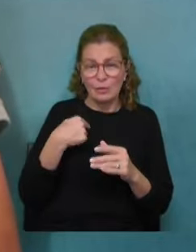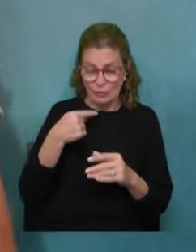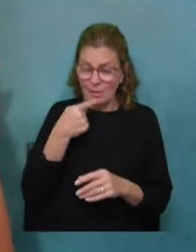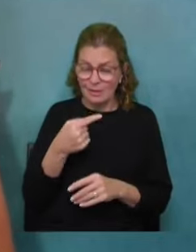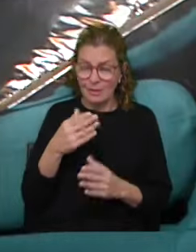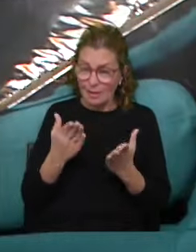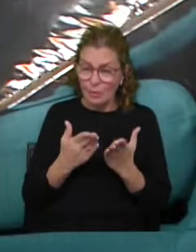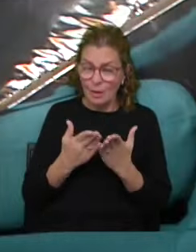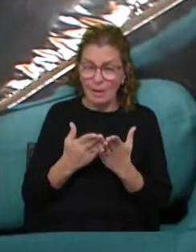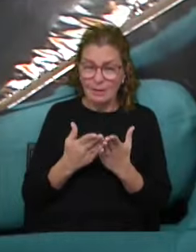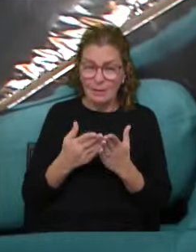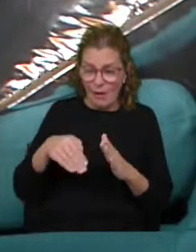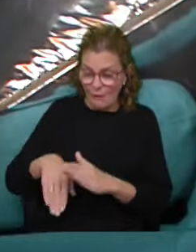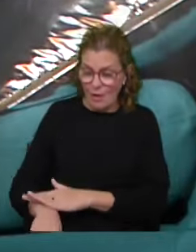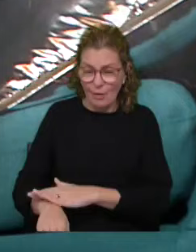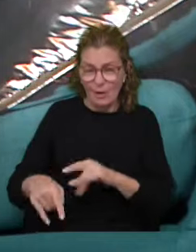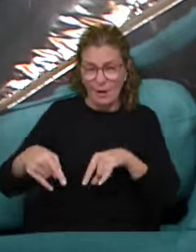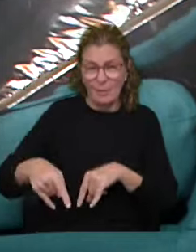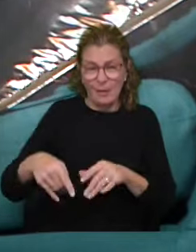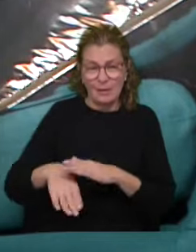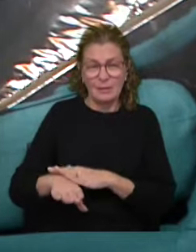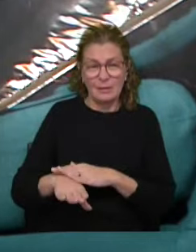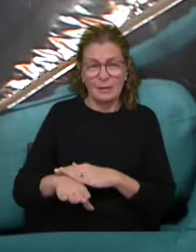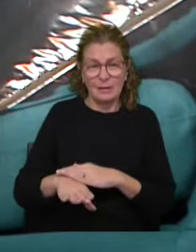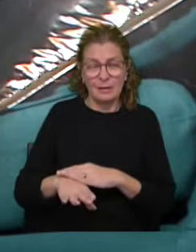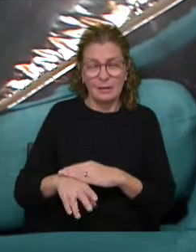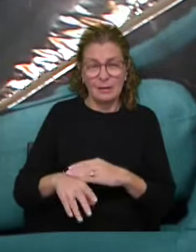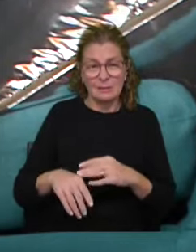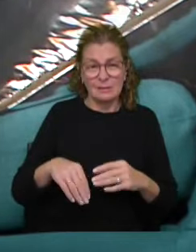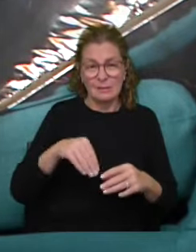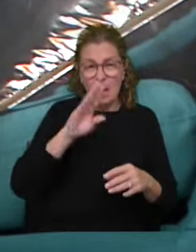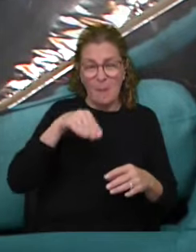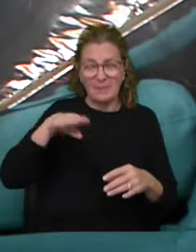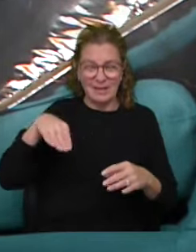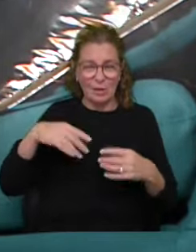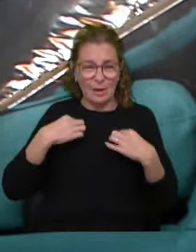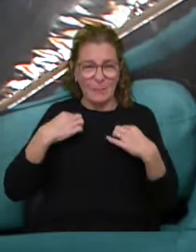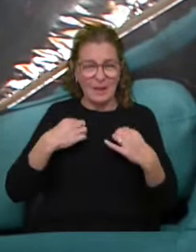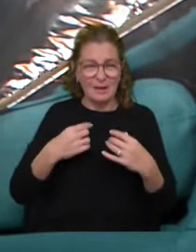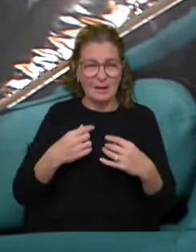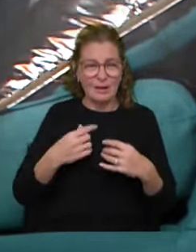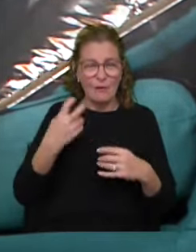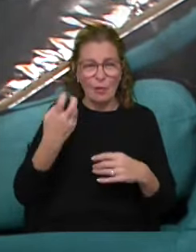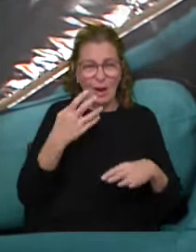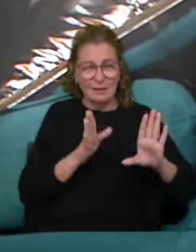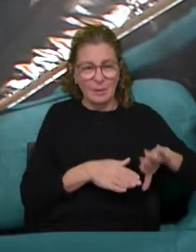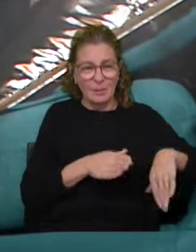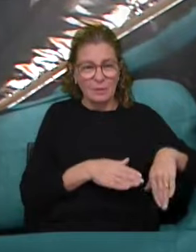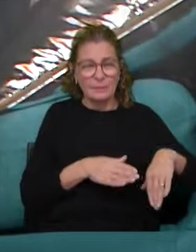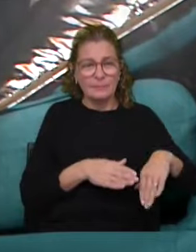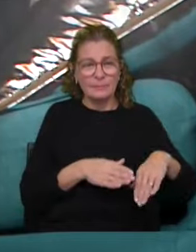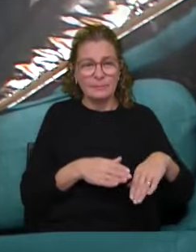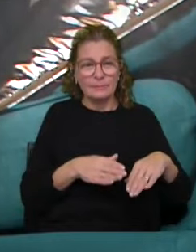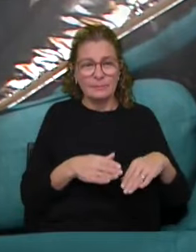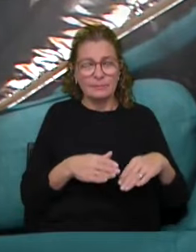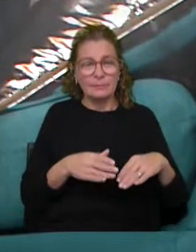me metía el bajo abajo de la cama y estaba más en pintar una remera, en ir a buscar los tambores que en